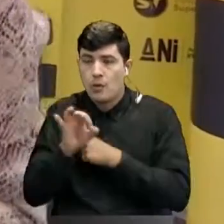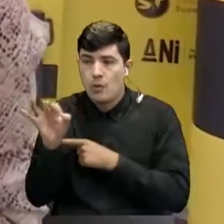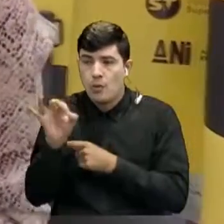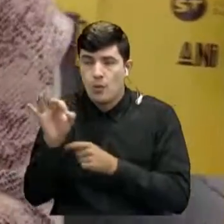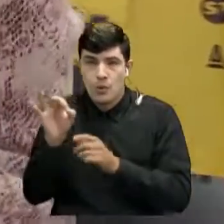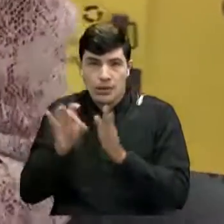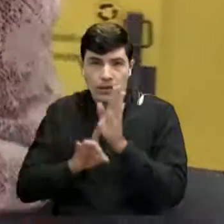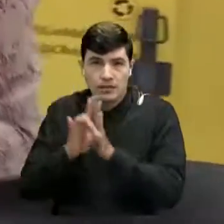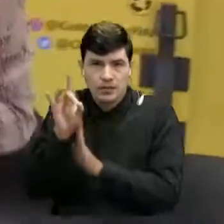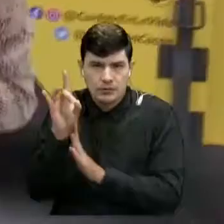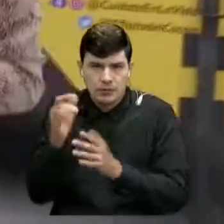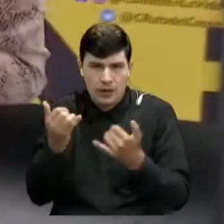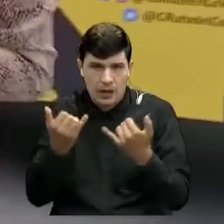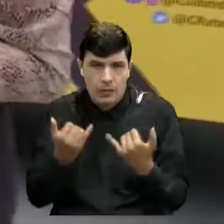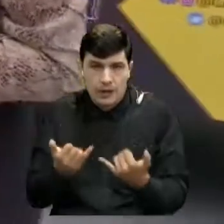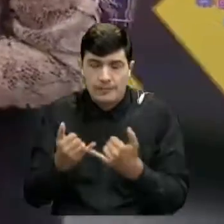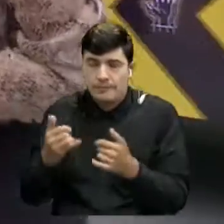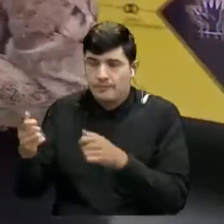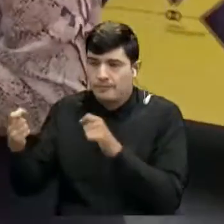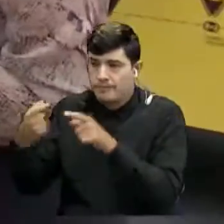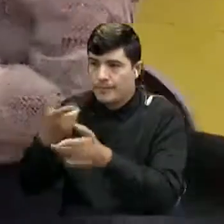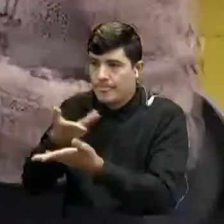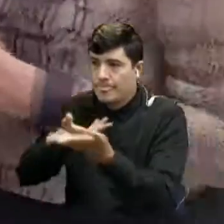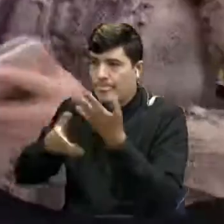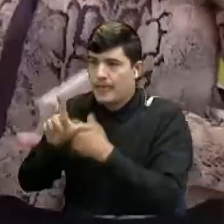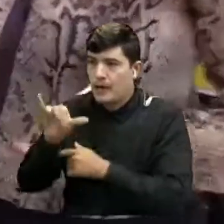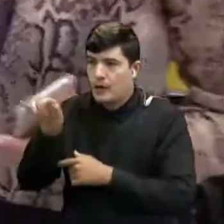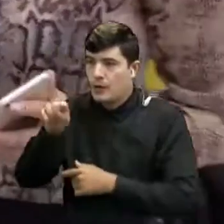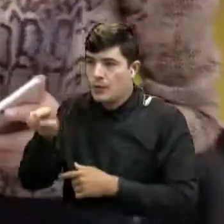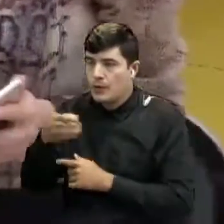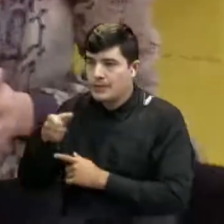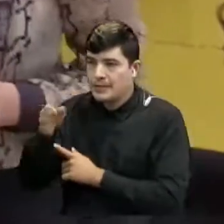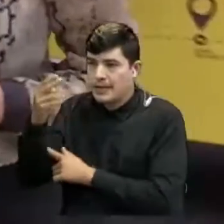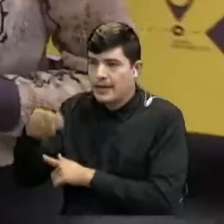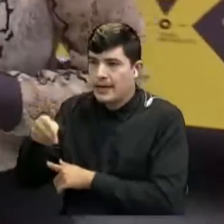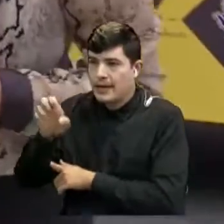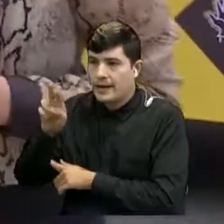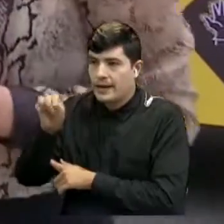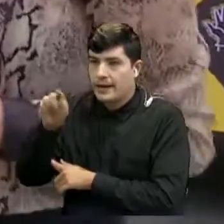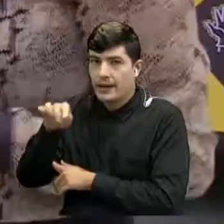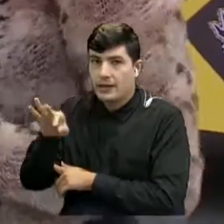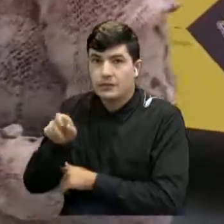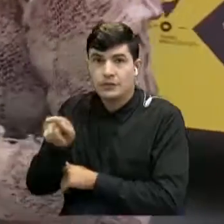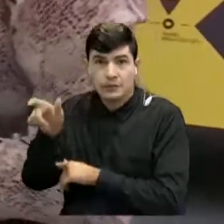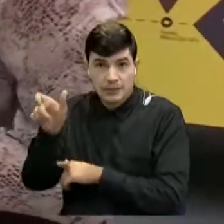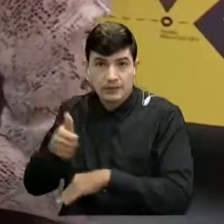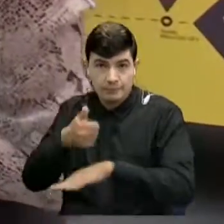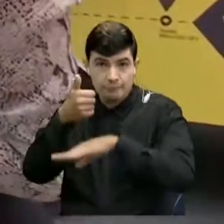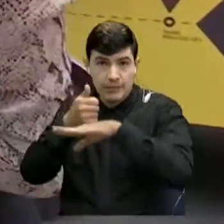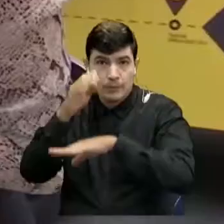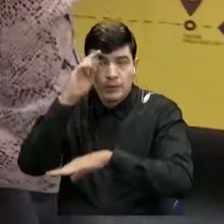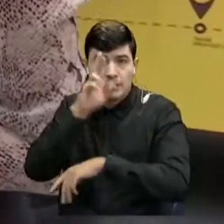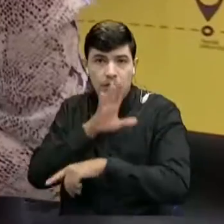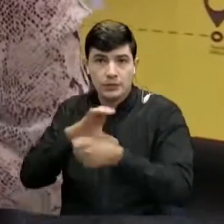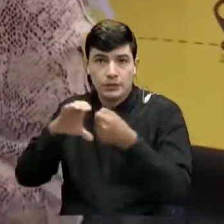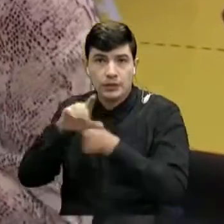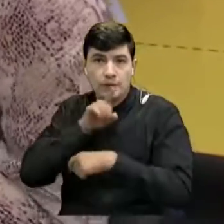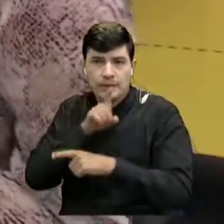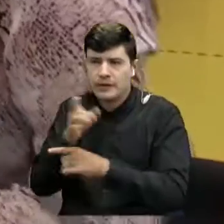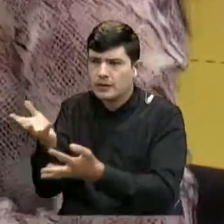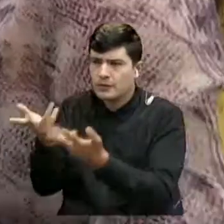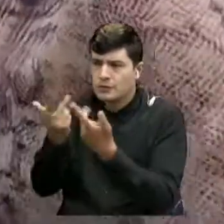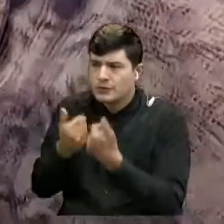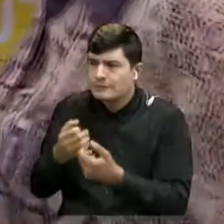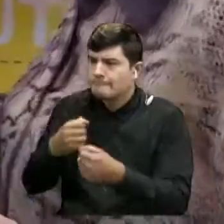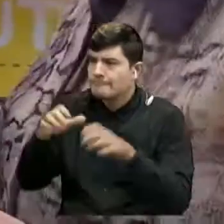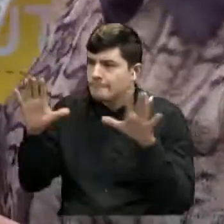esta. Vamos a darle paso al general Luis Ernesto García, comandante de la Policía Metropolitana de Bucaramanga, que nos hablará acerca de esta importante